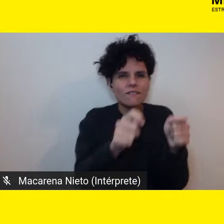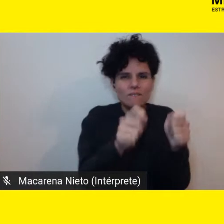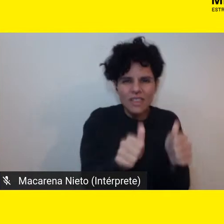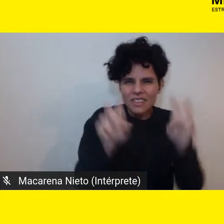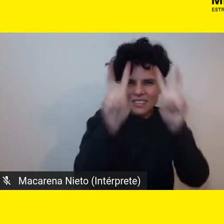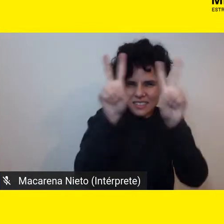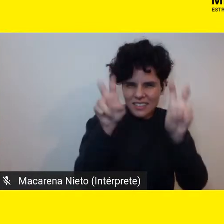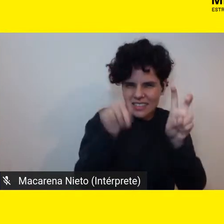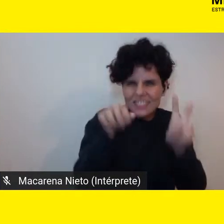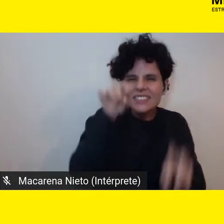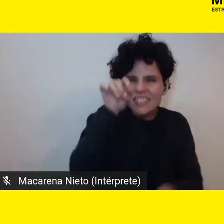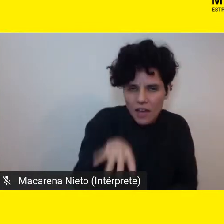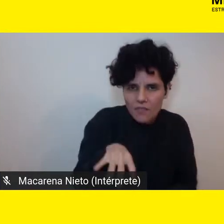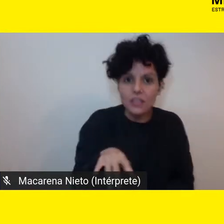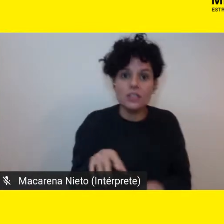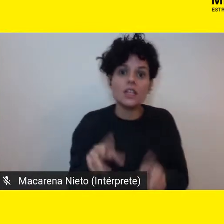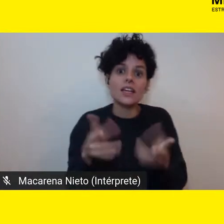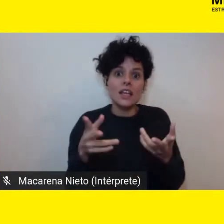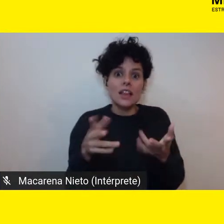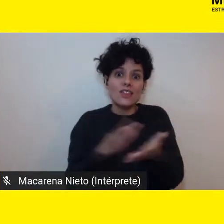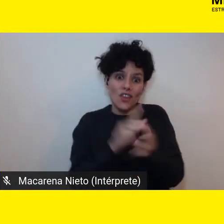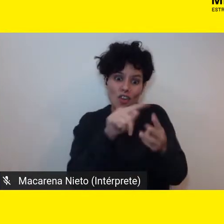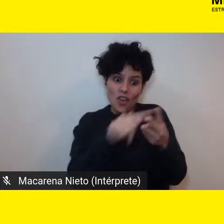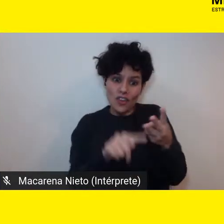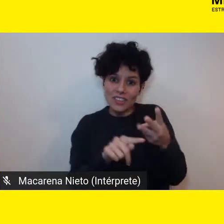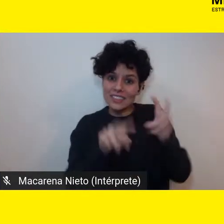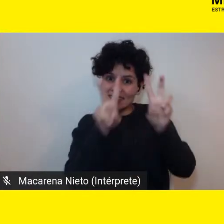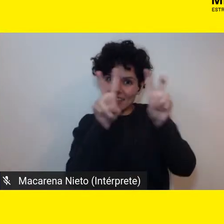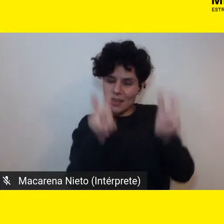estos temas que la película propone